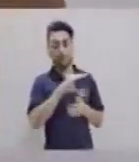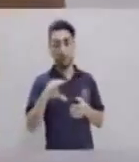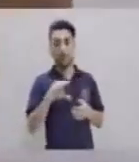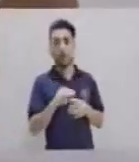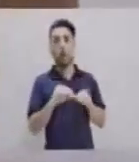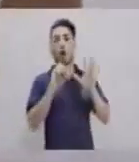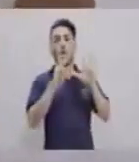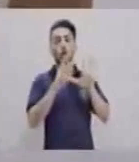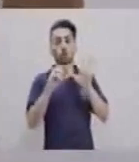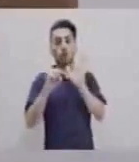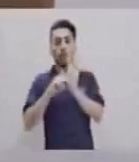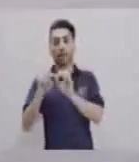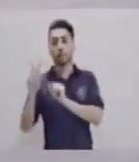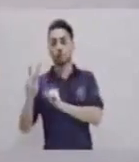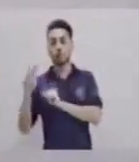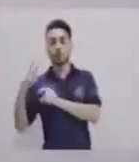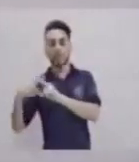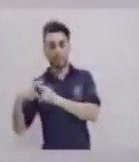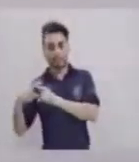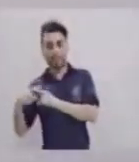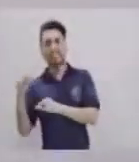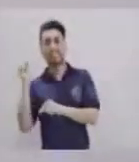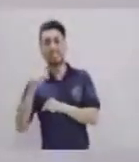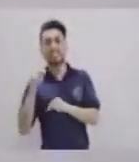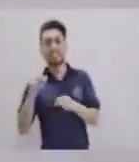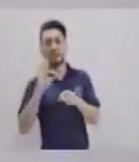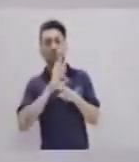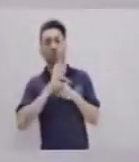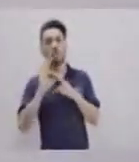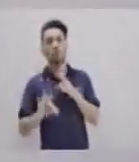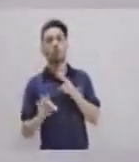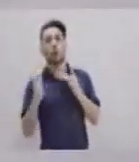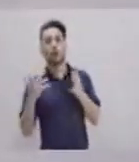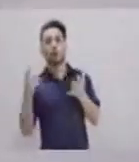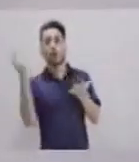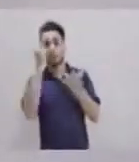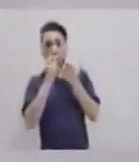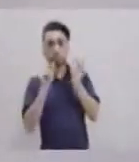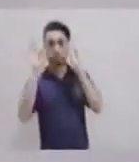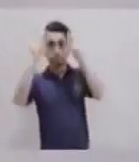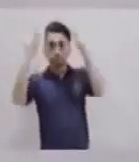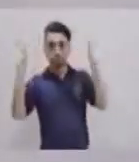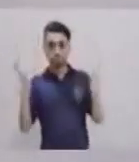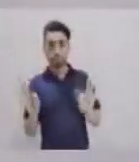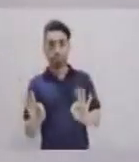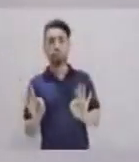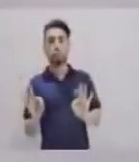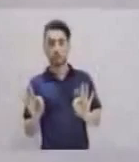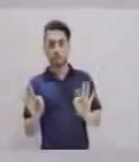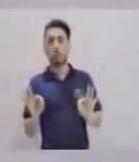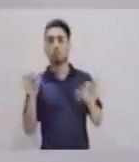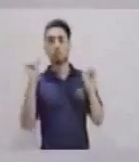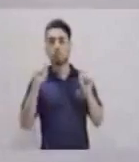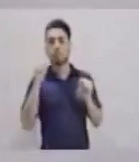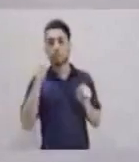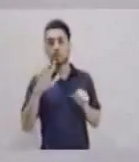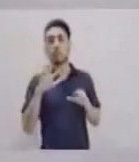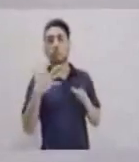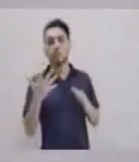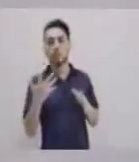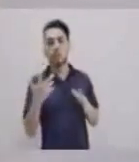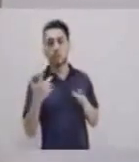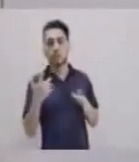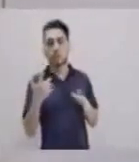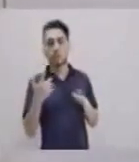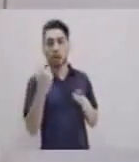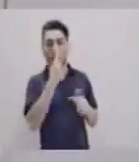denominador 8 menos 2x. La idea de esta función es graficarla y por medio de la graficarla determinar cuáles han sido